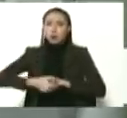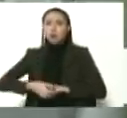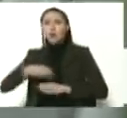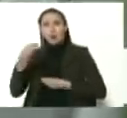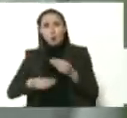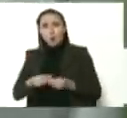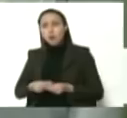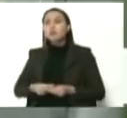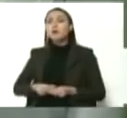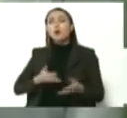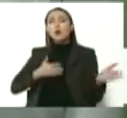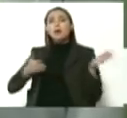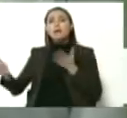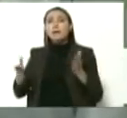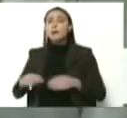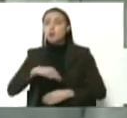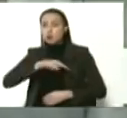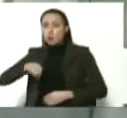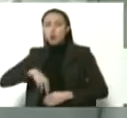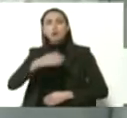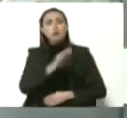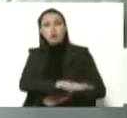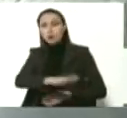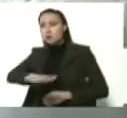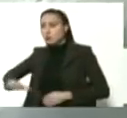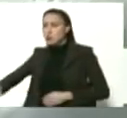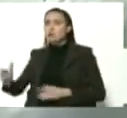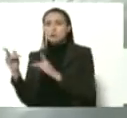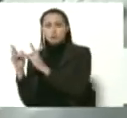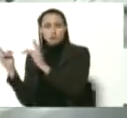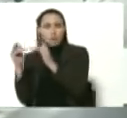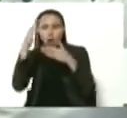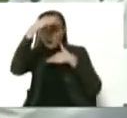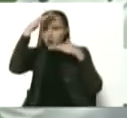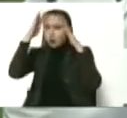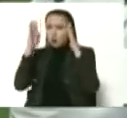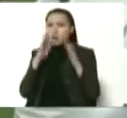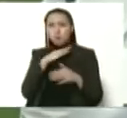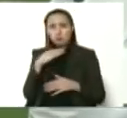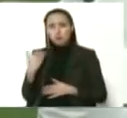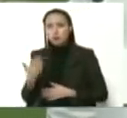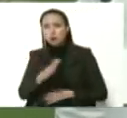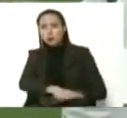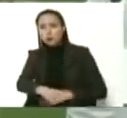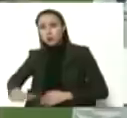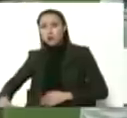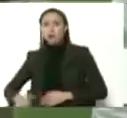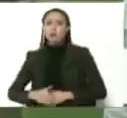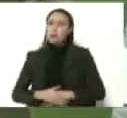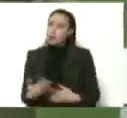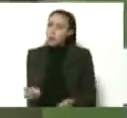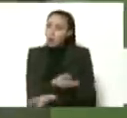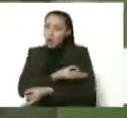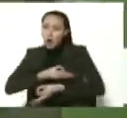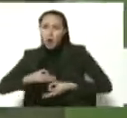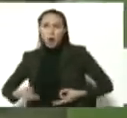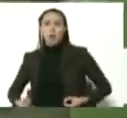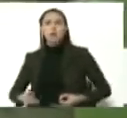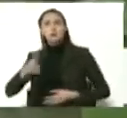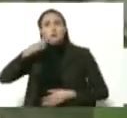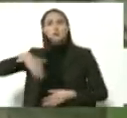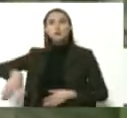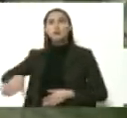y poniendo en servicio para nuestros niños y niñas, camas que van a servir para seguirle dando atención de calidad a nuestro